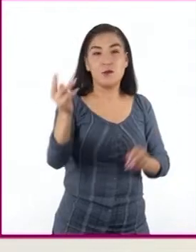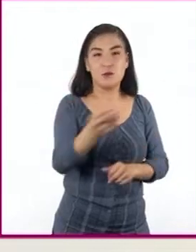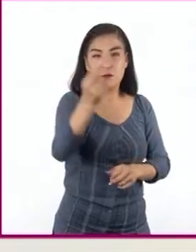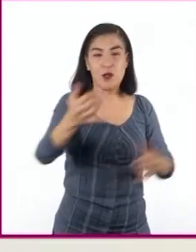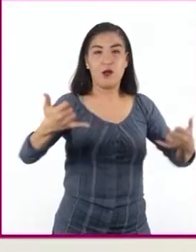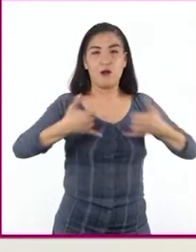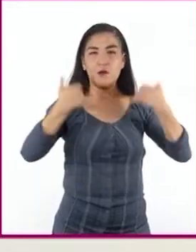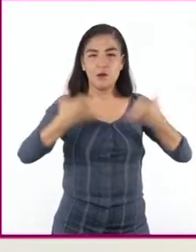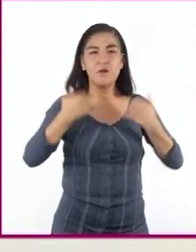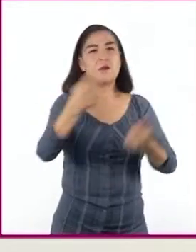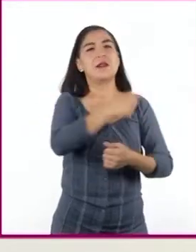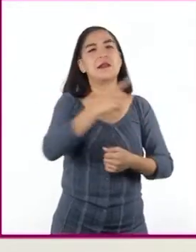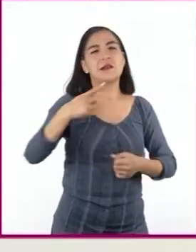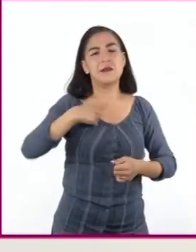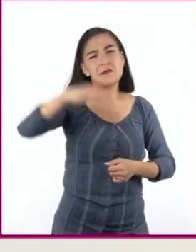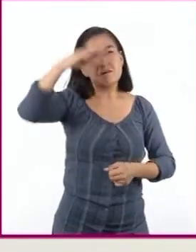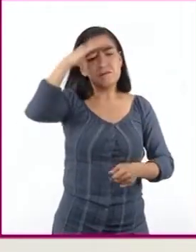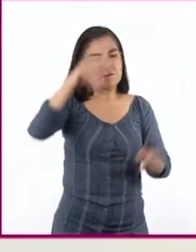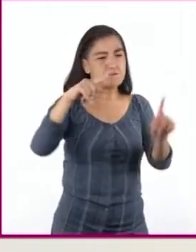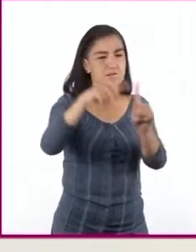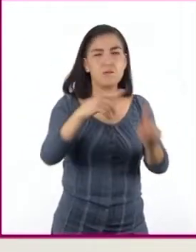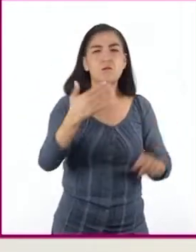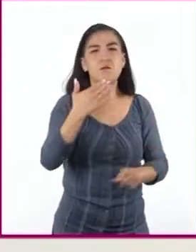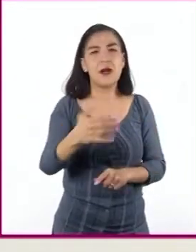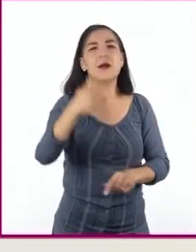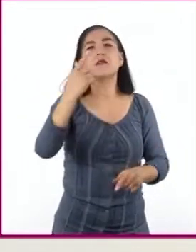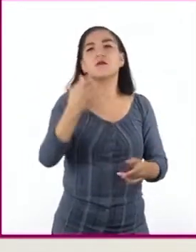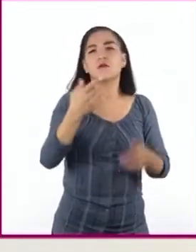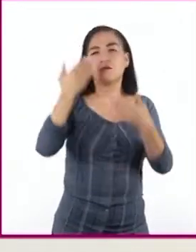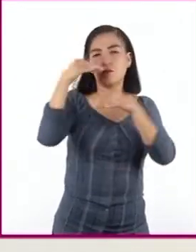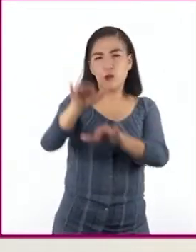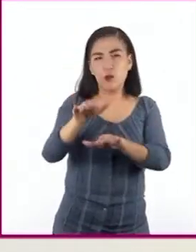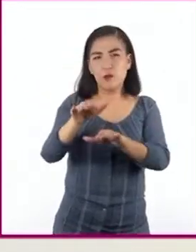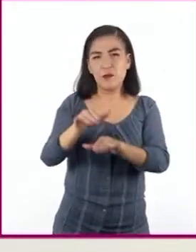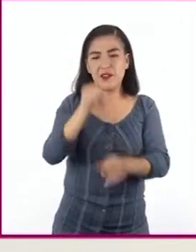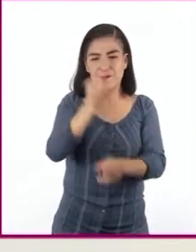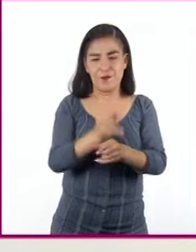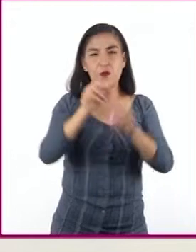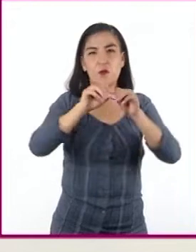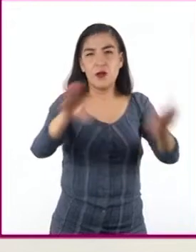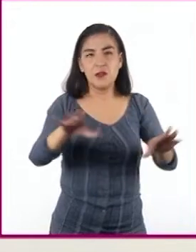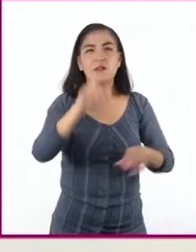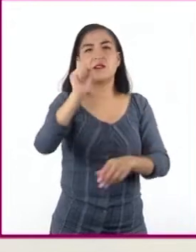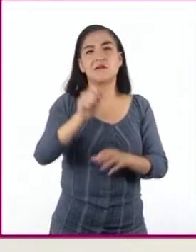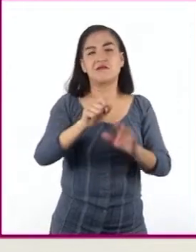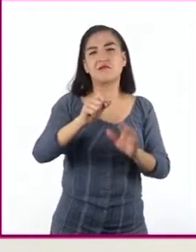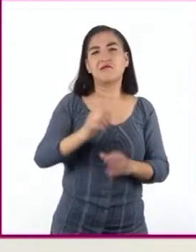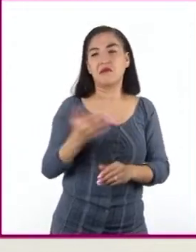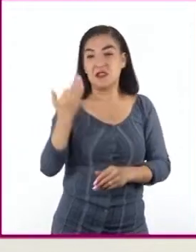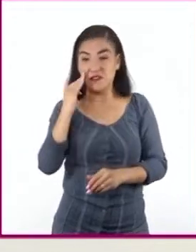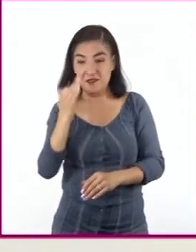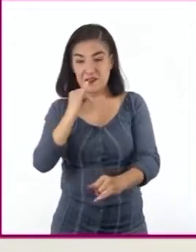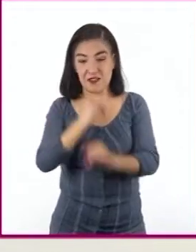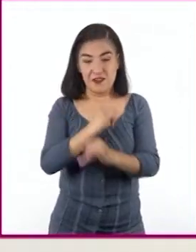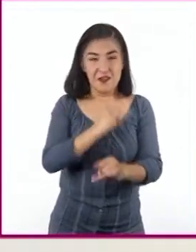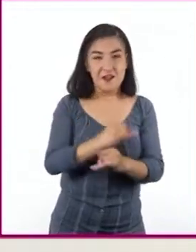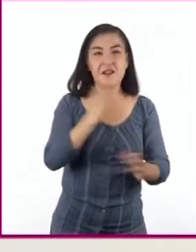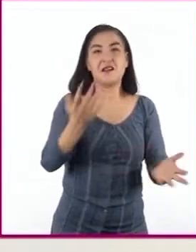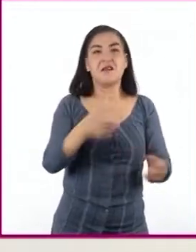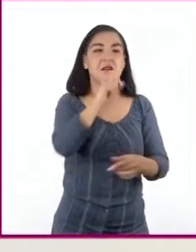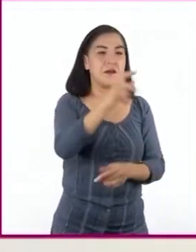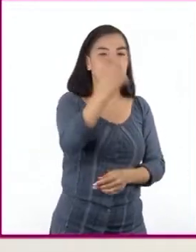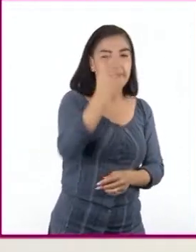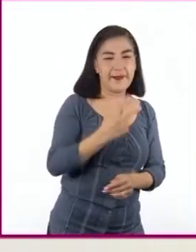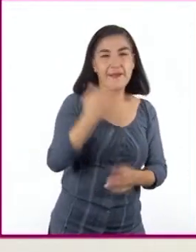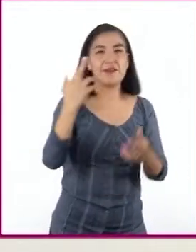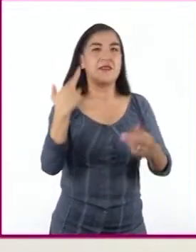una postura crítica ante la información que difunden las redes sociales y los medios de comunicación. De